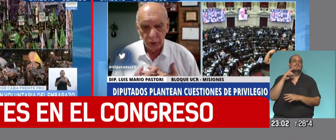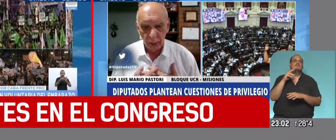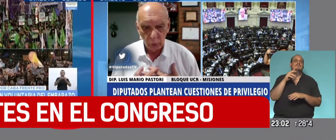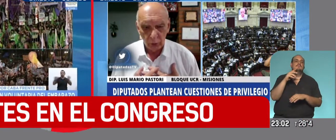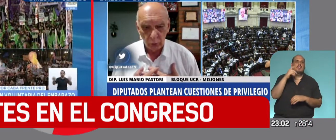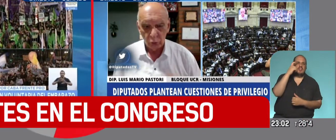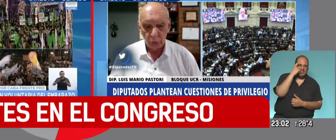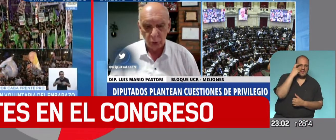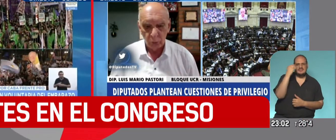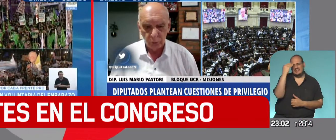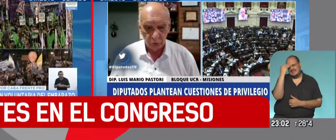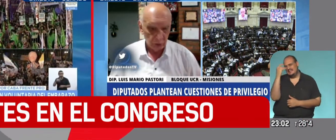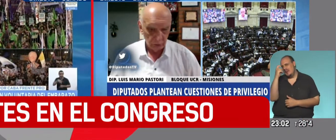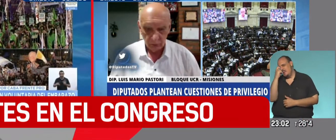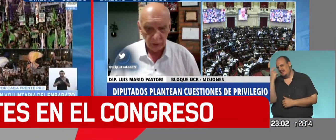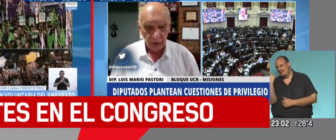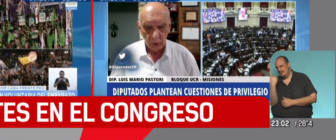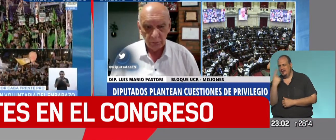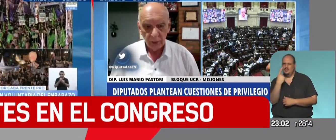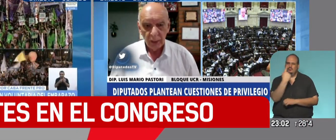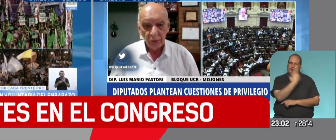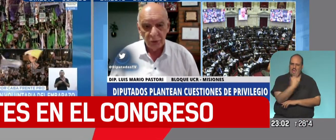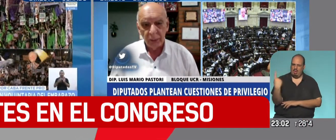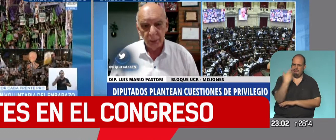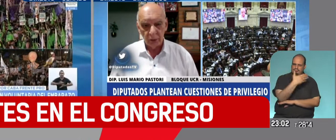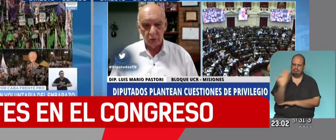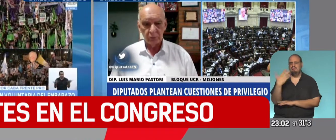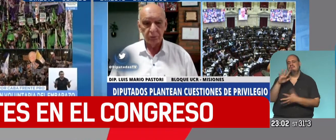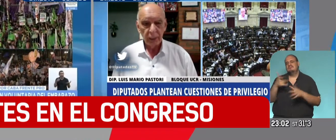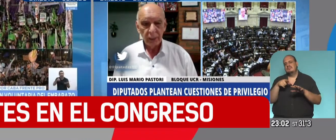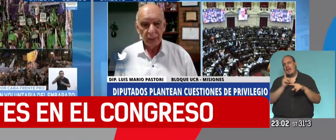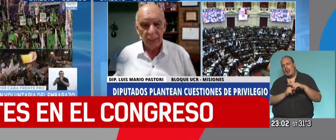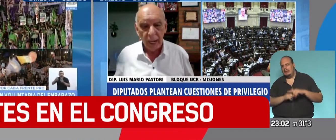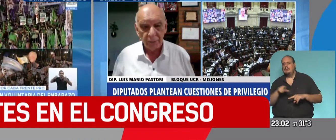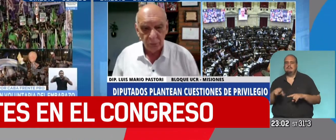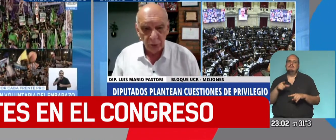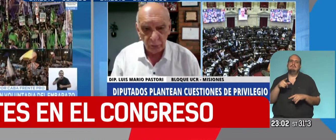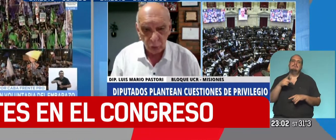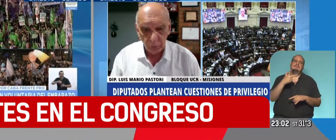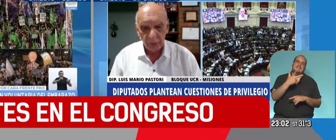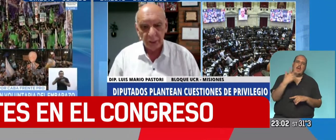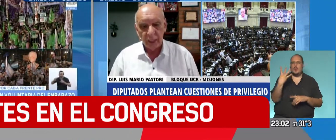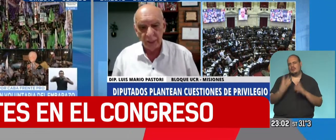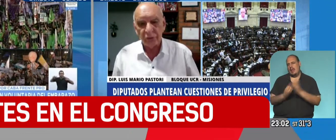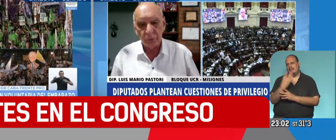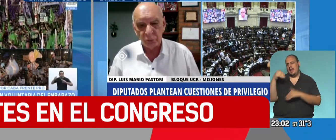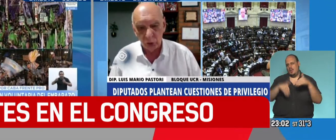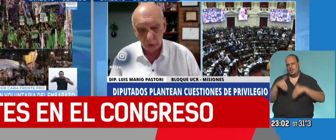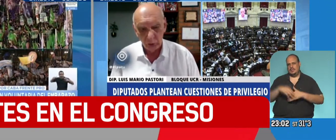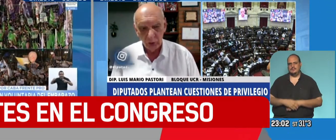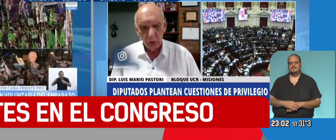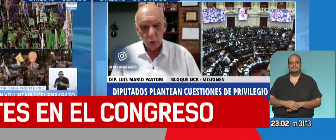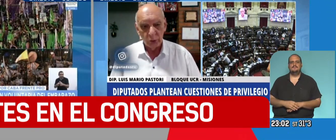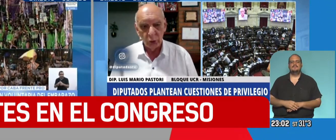Por lo tanto, entre las 3 y las 4 de la mañana sería el momento de la votación. Pero a lo largo de esta jornada veremos qué es lo que sucede. Estela